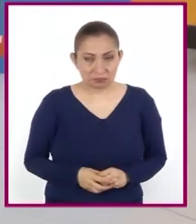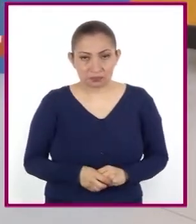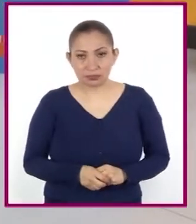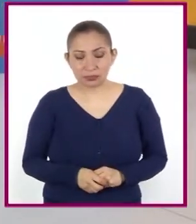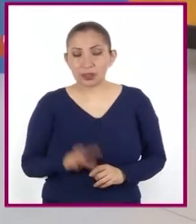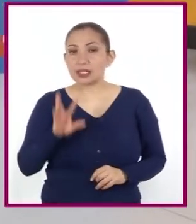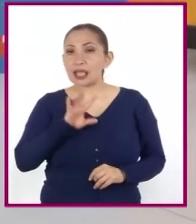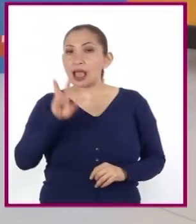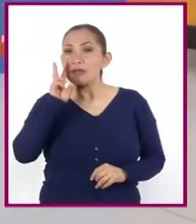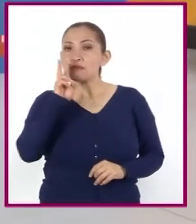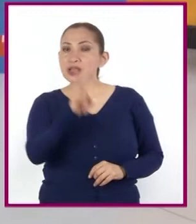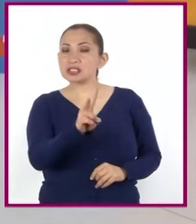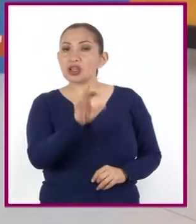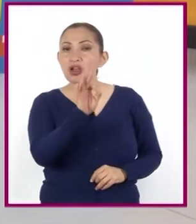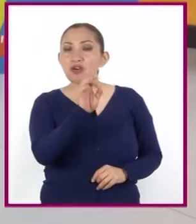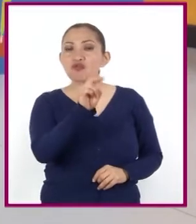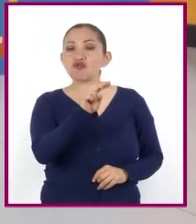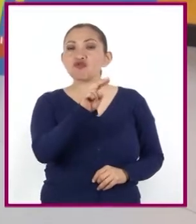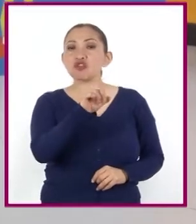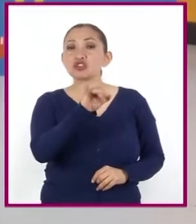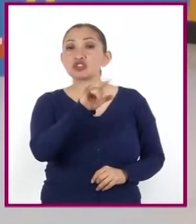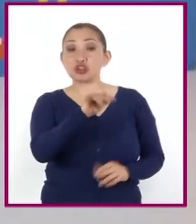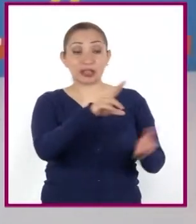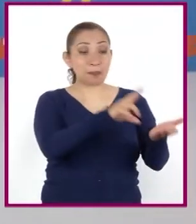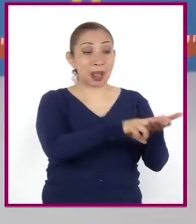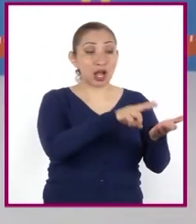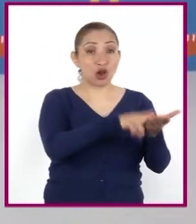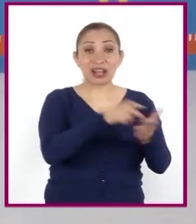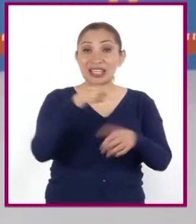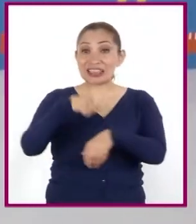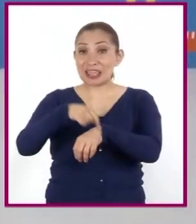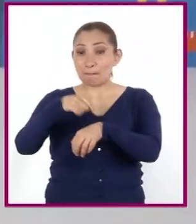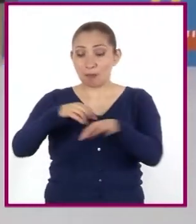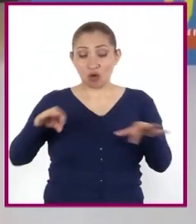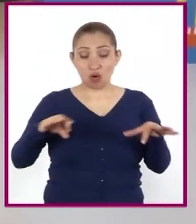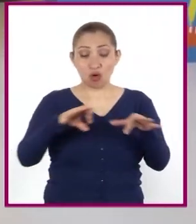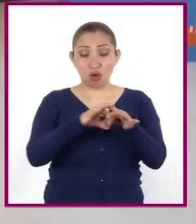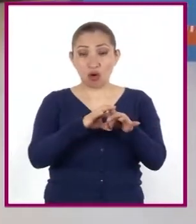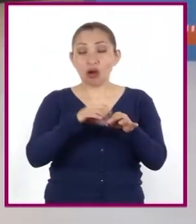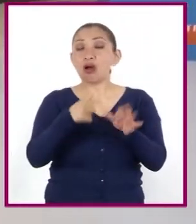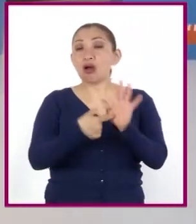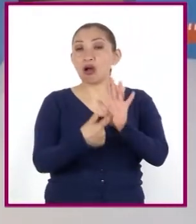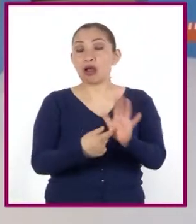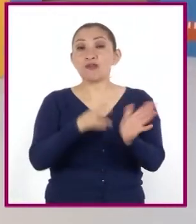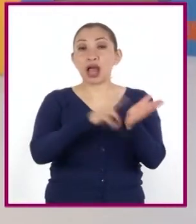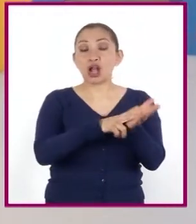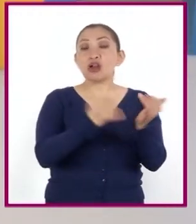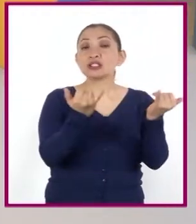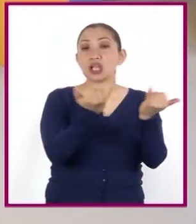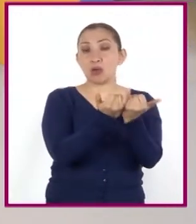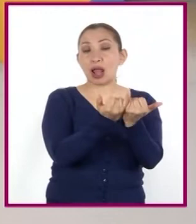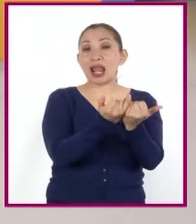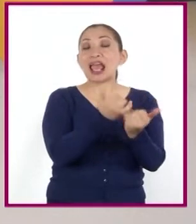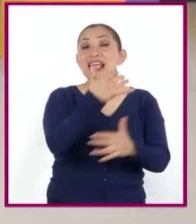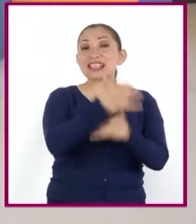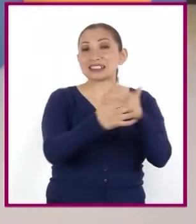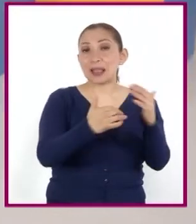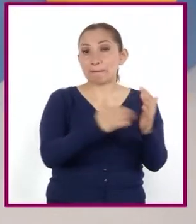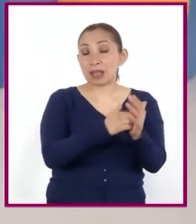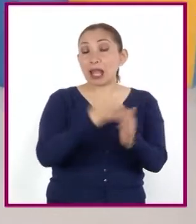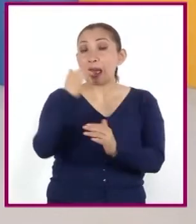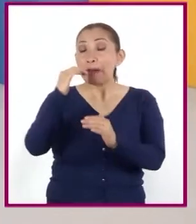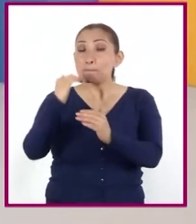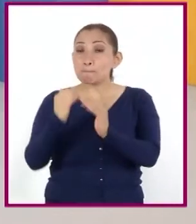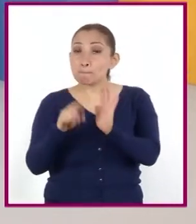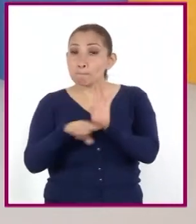Como vieron, la función del valor en relación del tiempo se da por la expresión valor es igual a 15.000